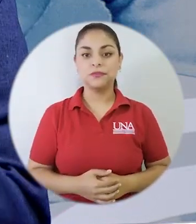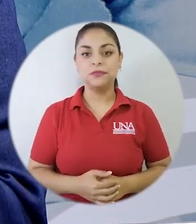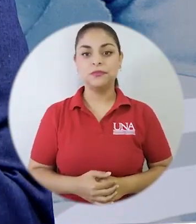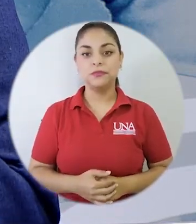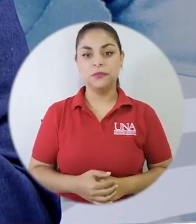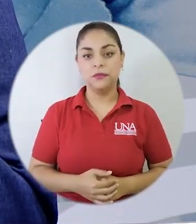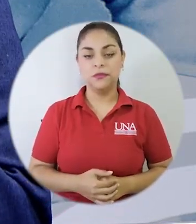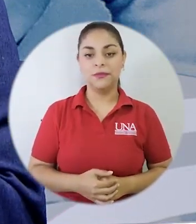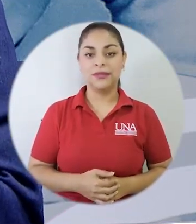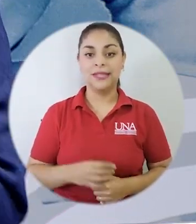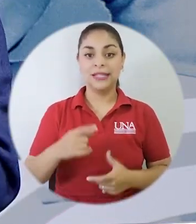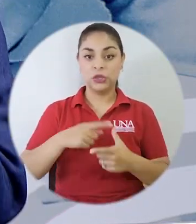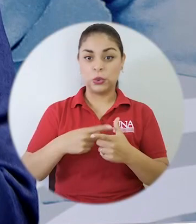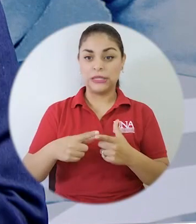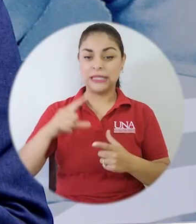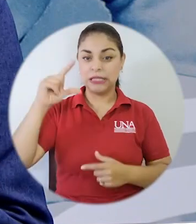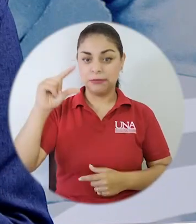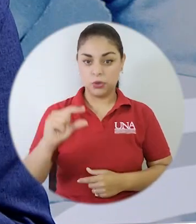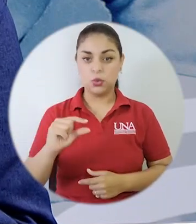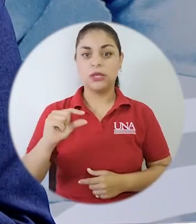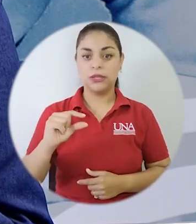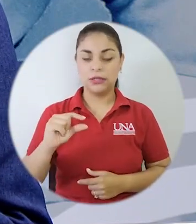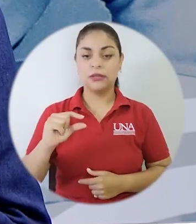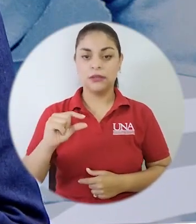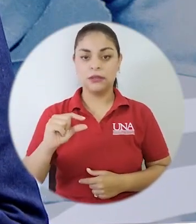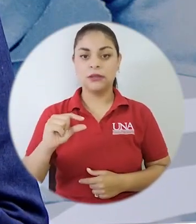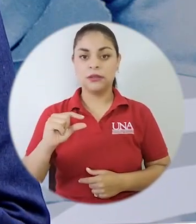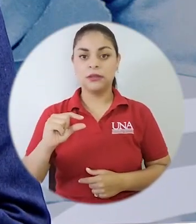un todo. Entonces, el disminuir